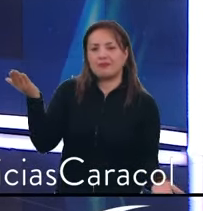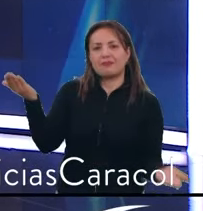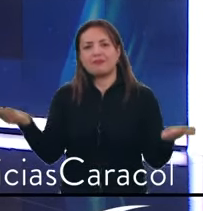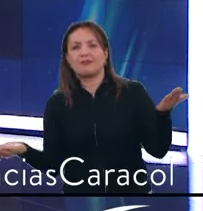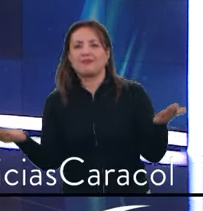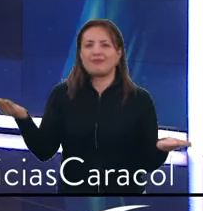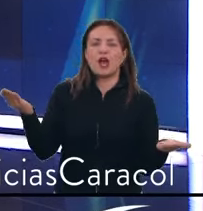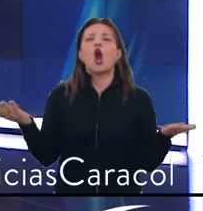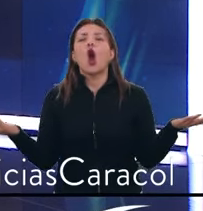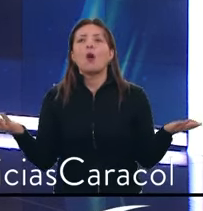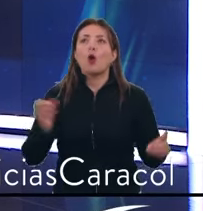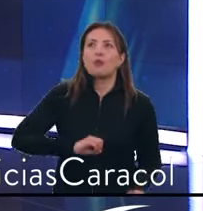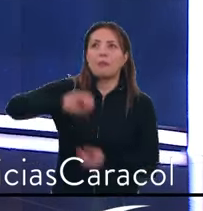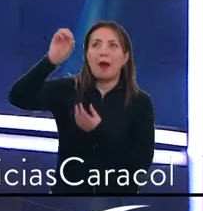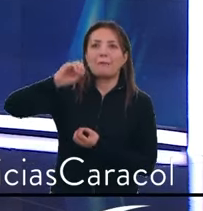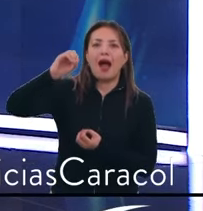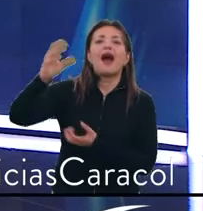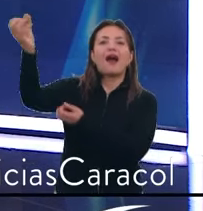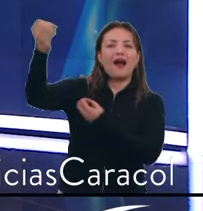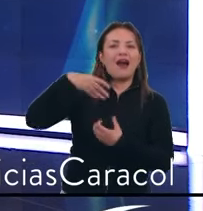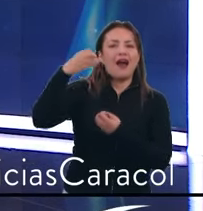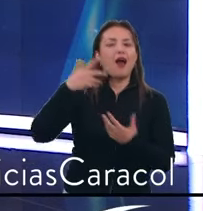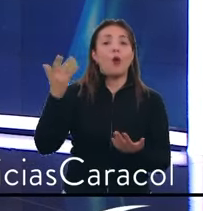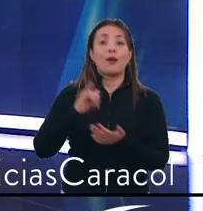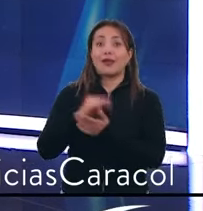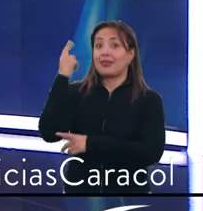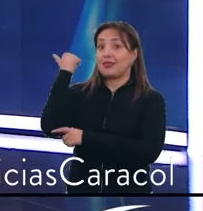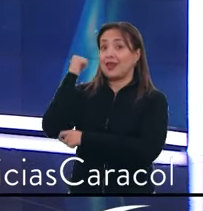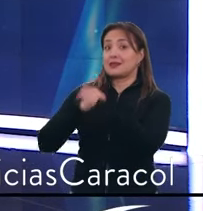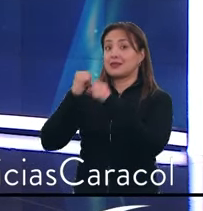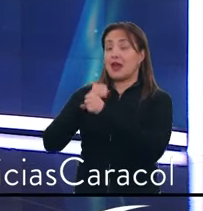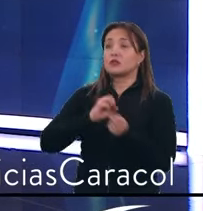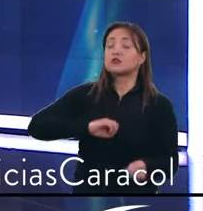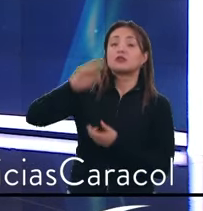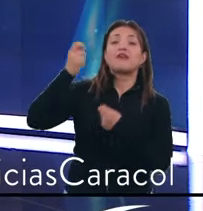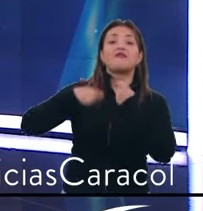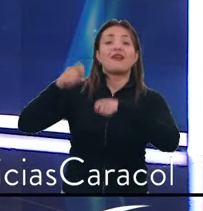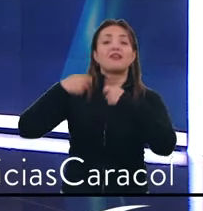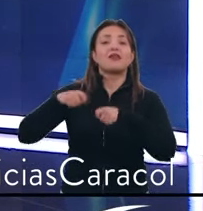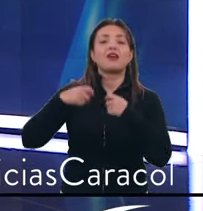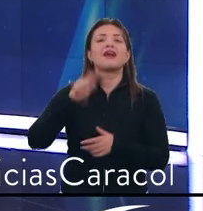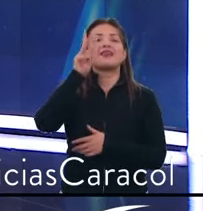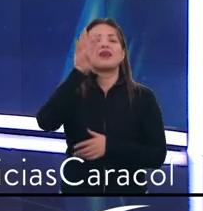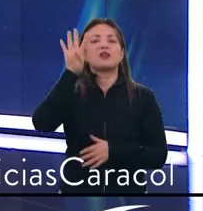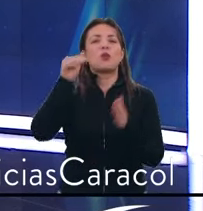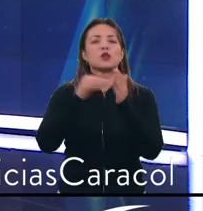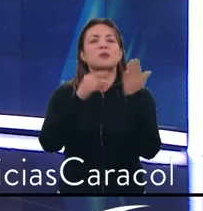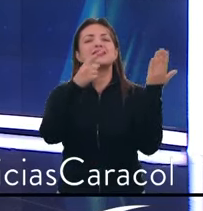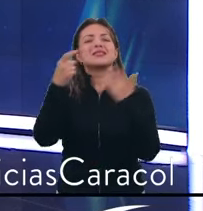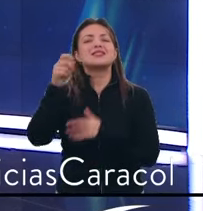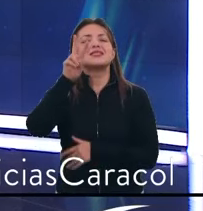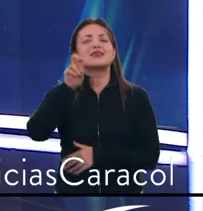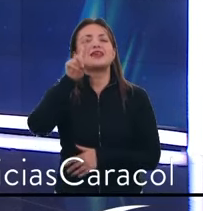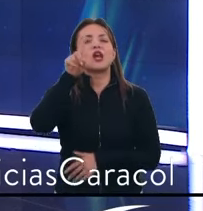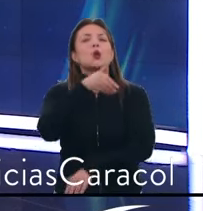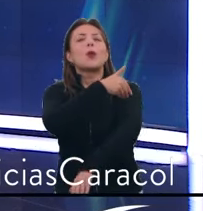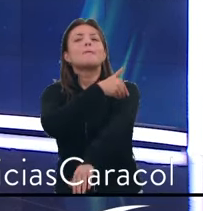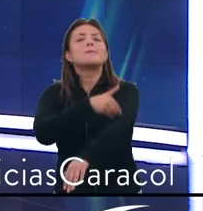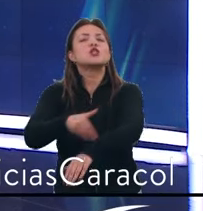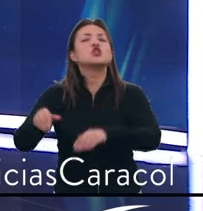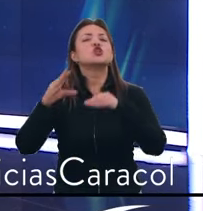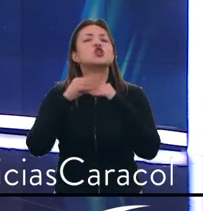comercial, exportaciones e importaciones. Hace 10 años nosotros vendíamos a Estados Unidos 36.671 millones de